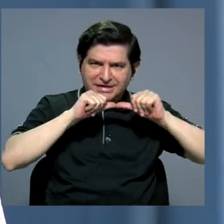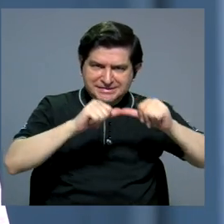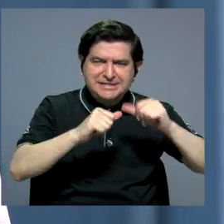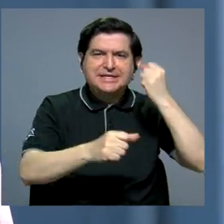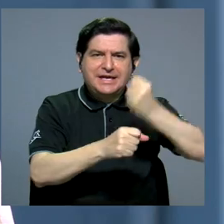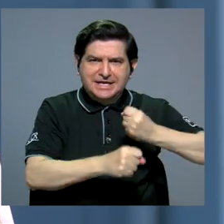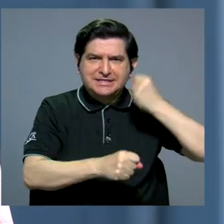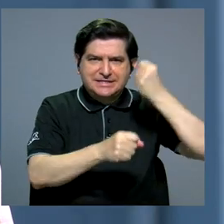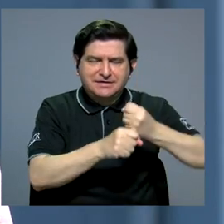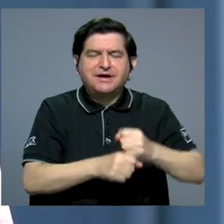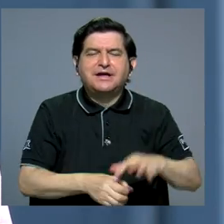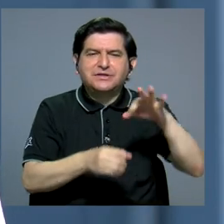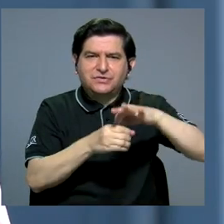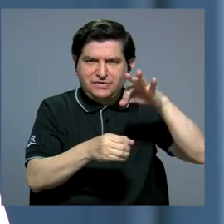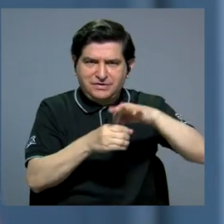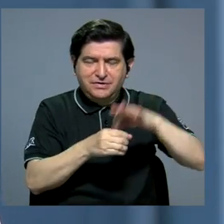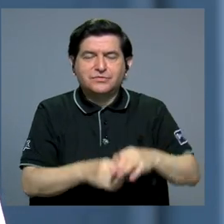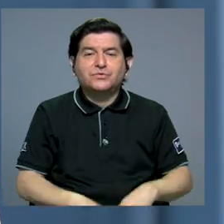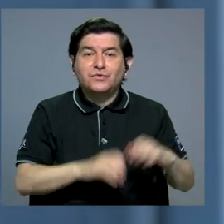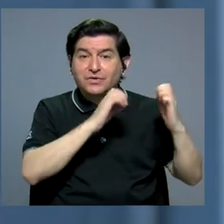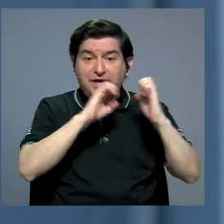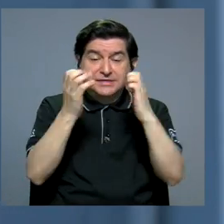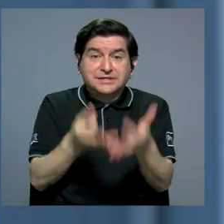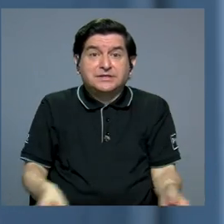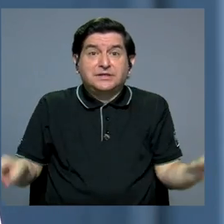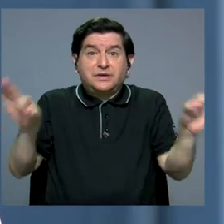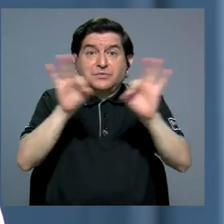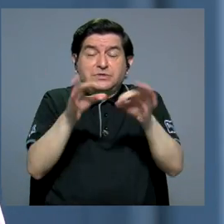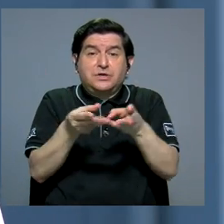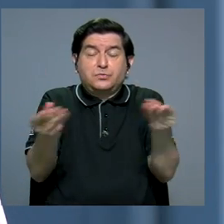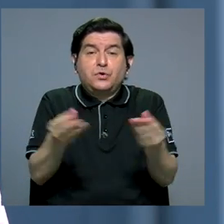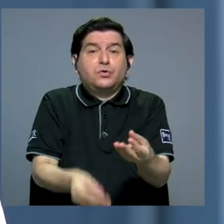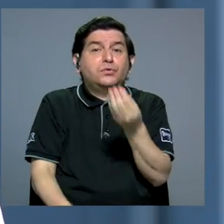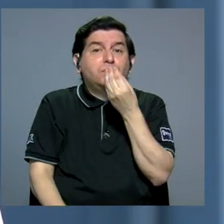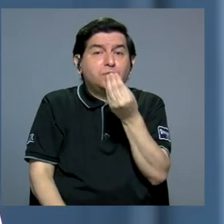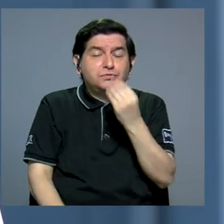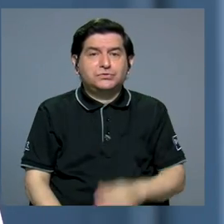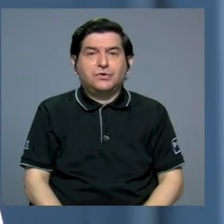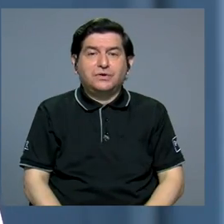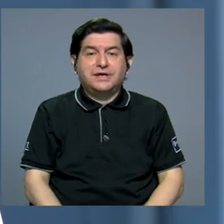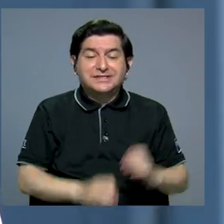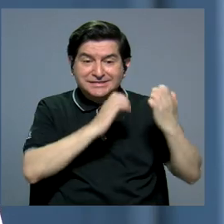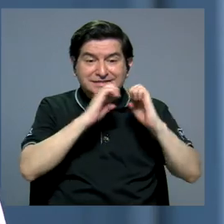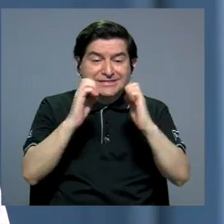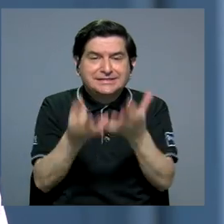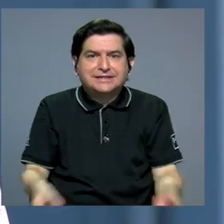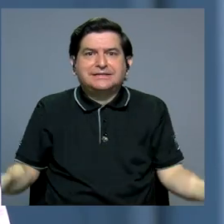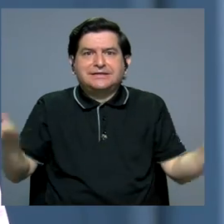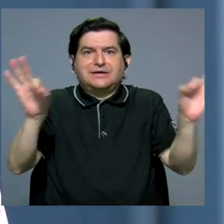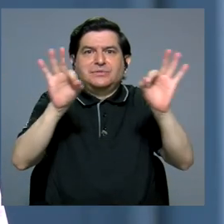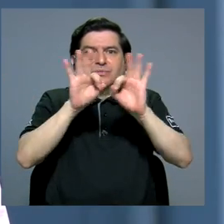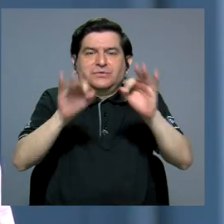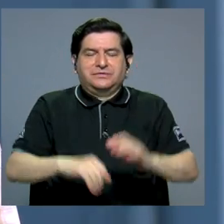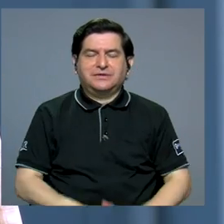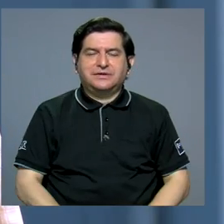siga trabajando en el campo porque es estratégica, la producción de alimentos es estratégica